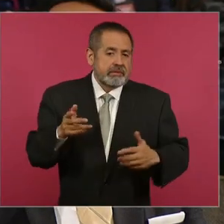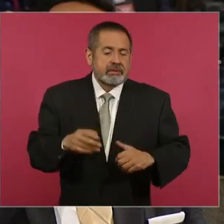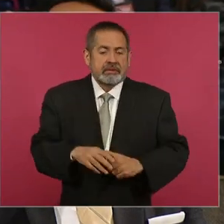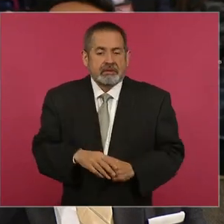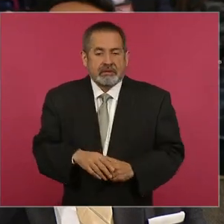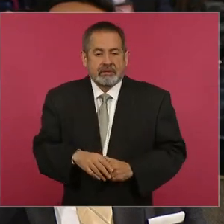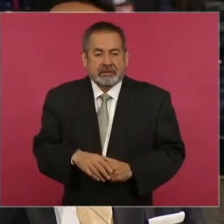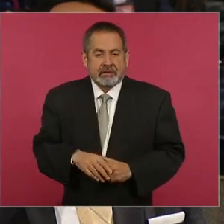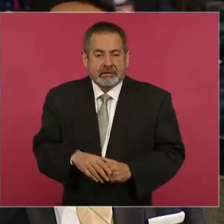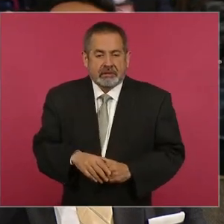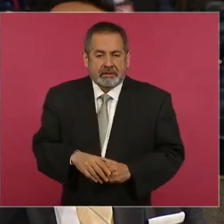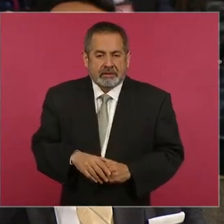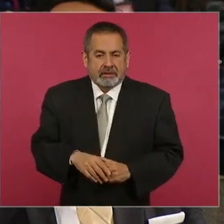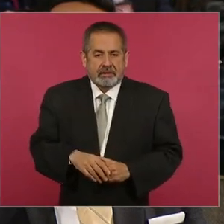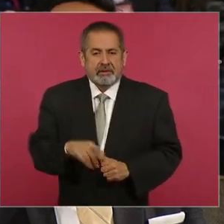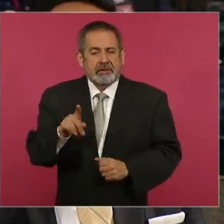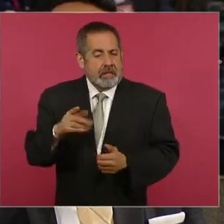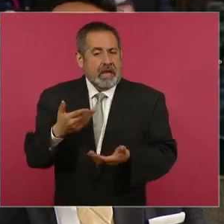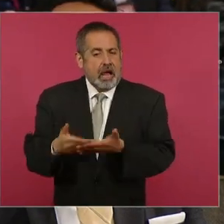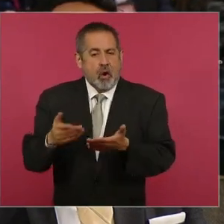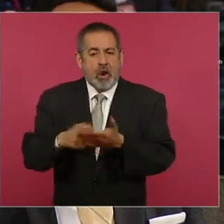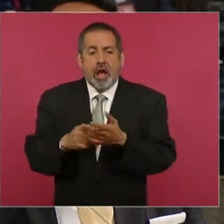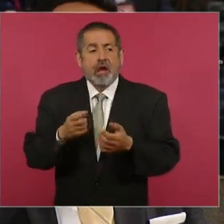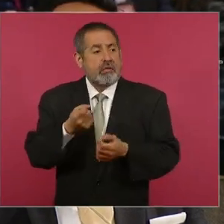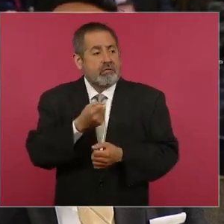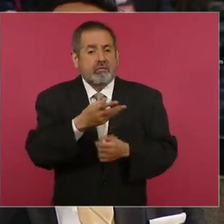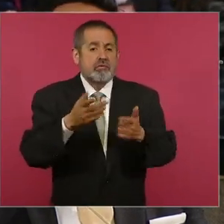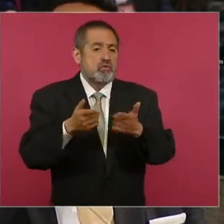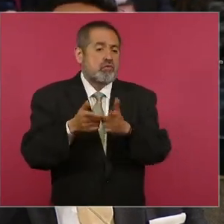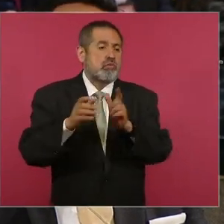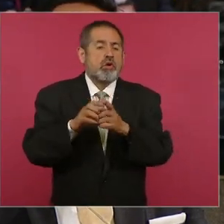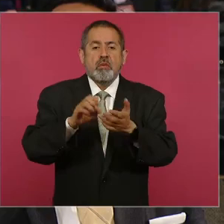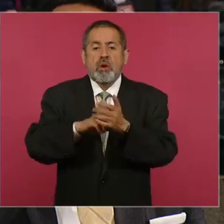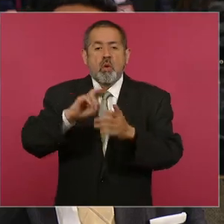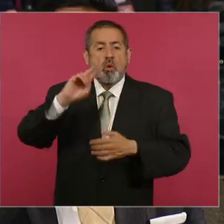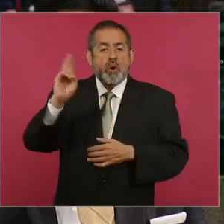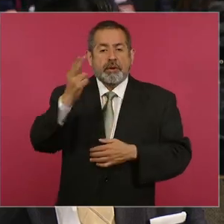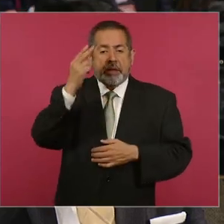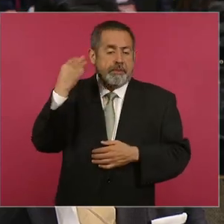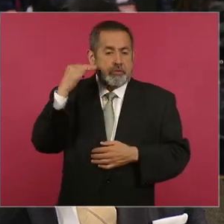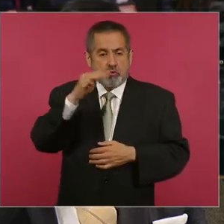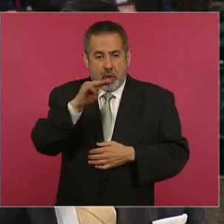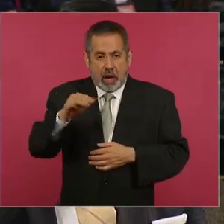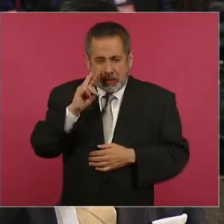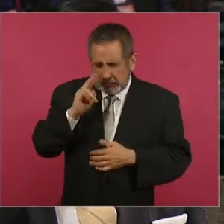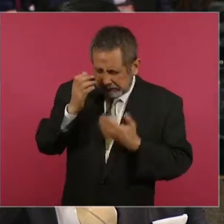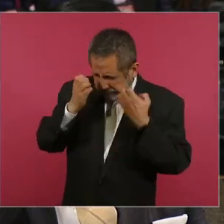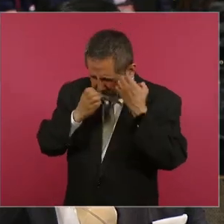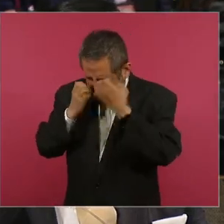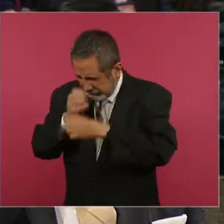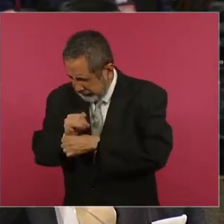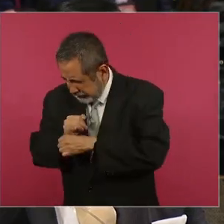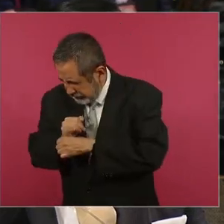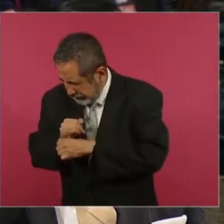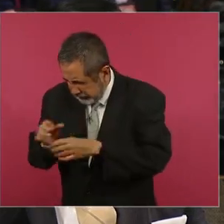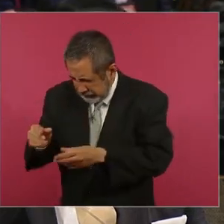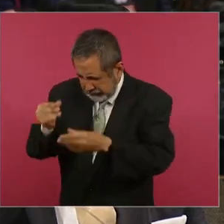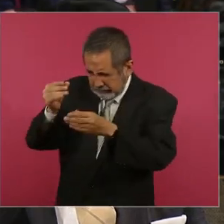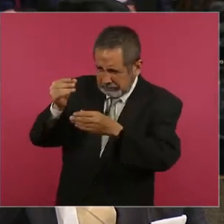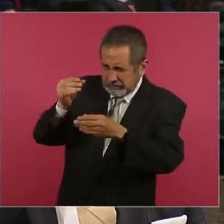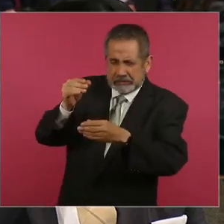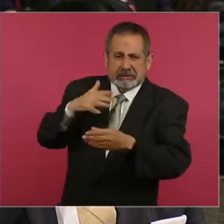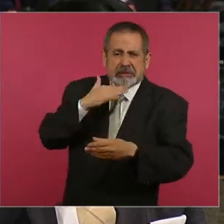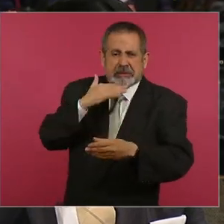en que pues ahora agrupaciones, la Universidad de Michoacán ha hecho estudios, algunas agrupaciones también